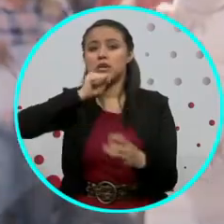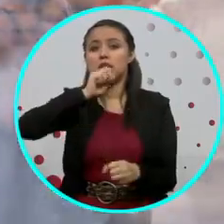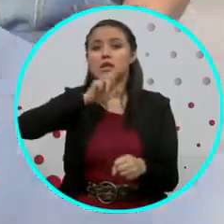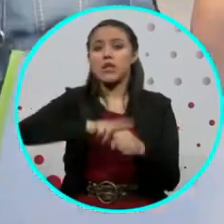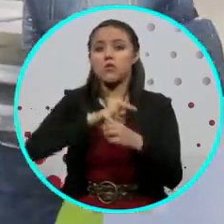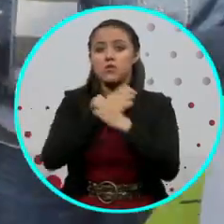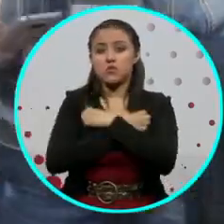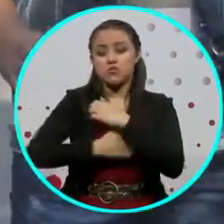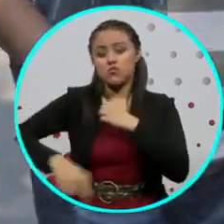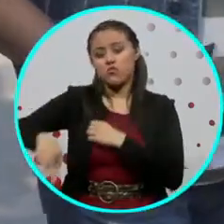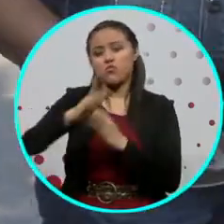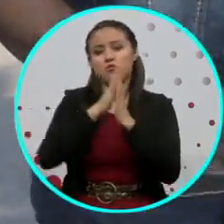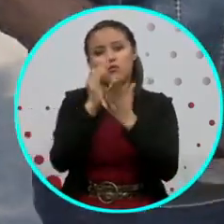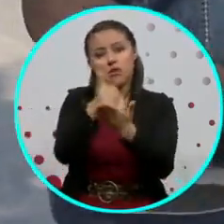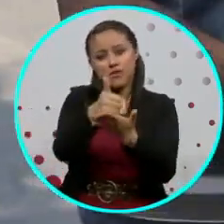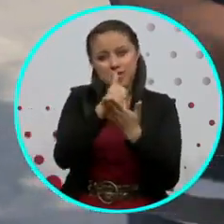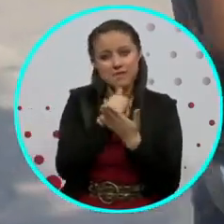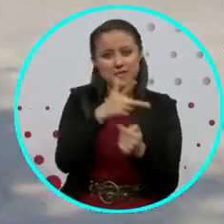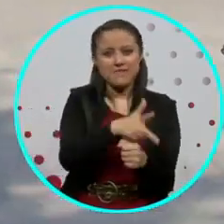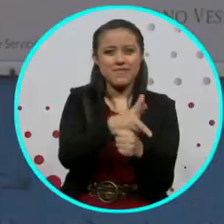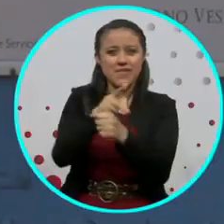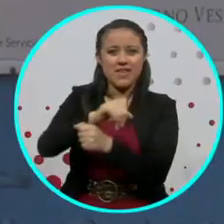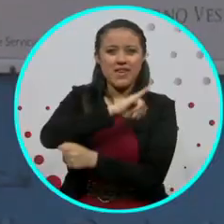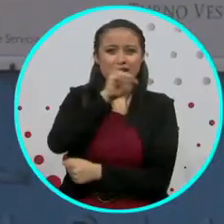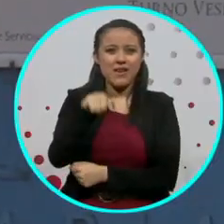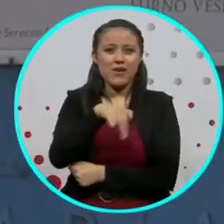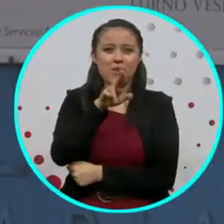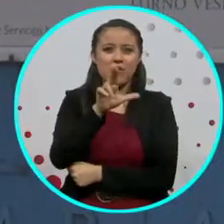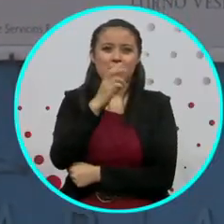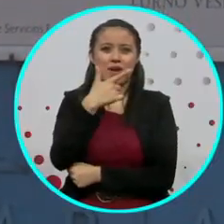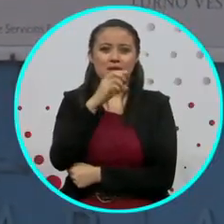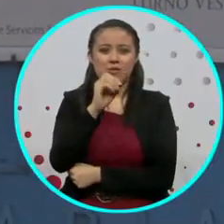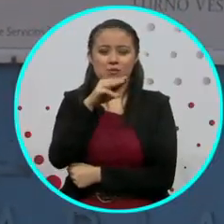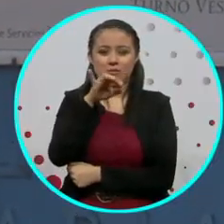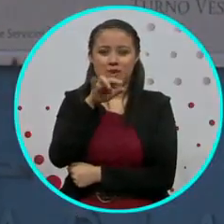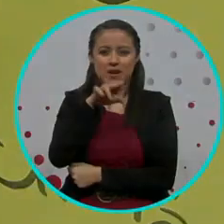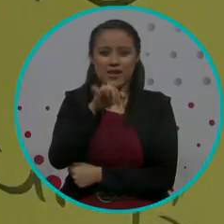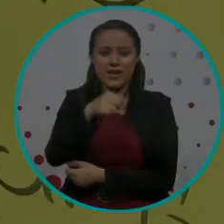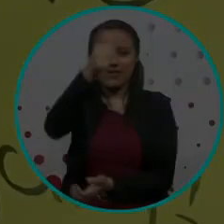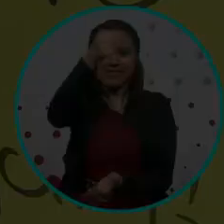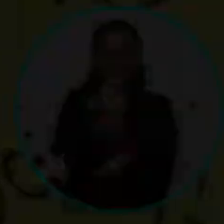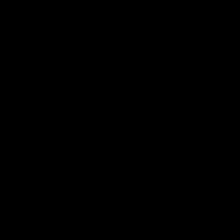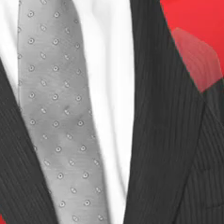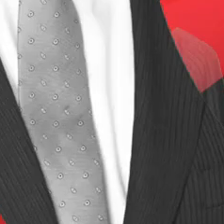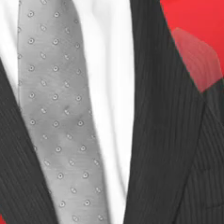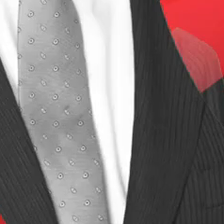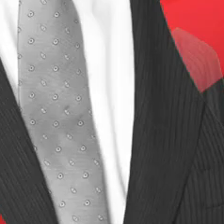Pública. Con imágenes de Juan Guadiana, Mariana Iparrea, a quien corresponda.